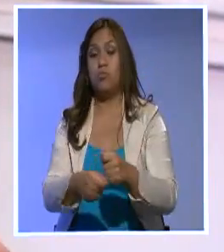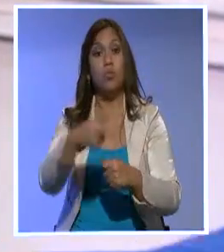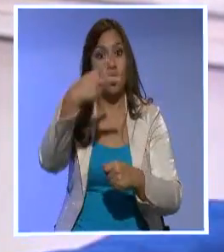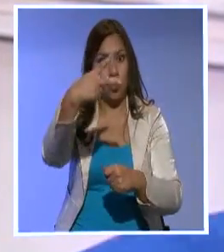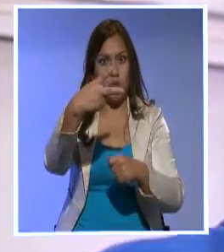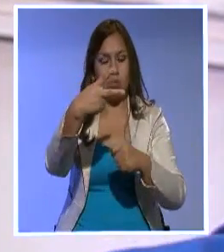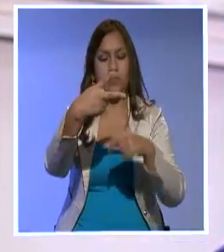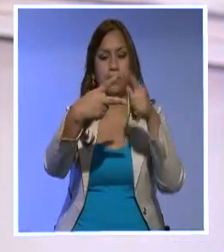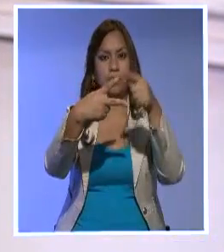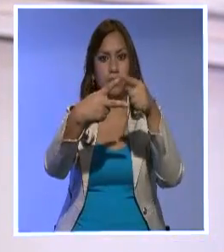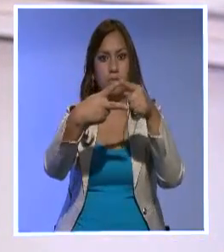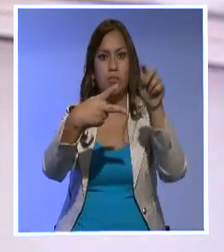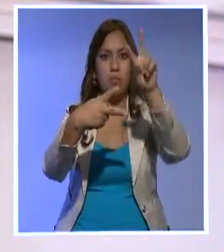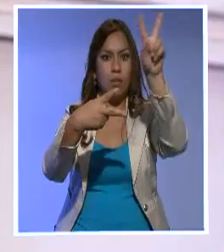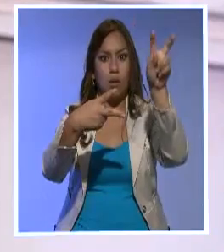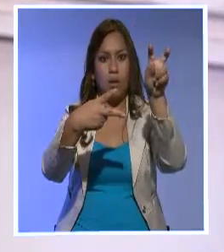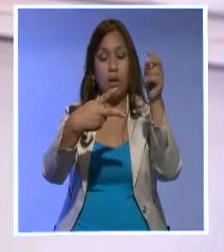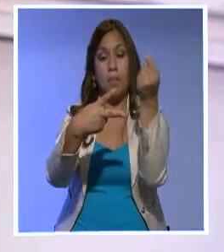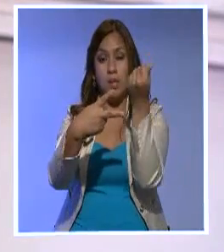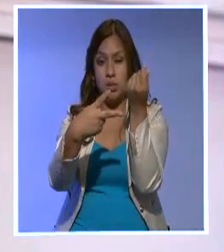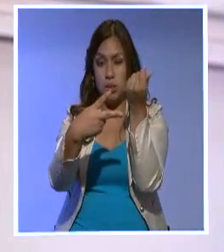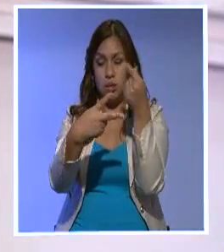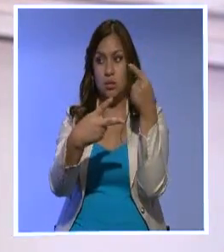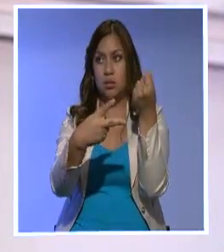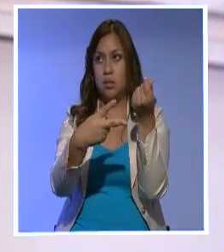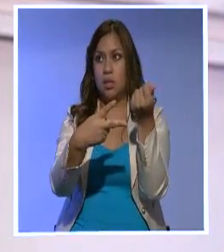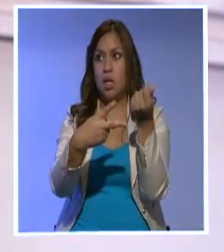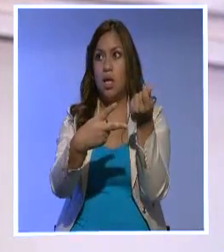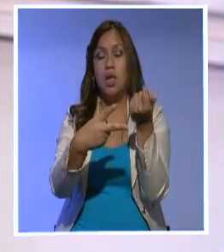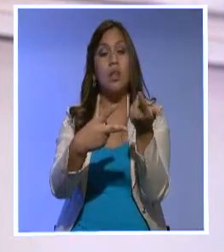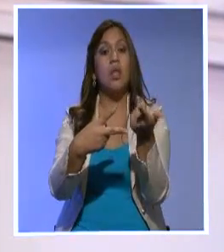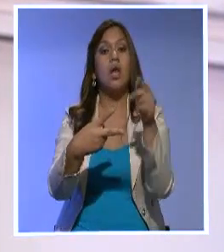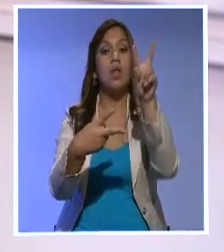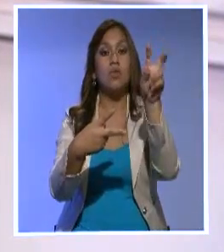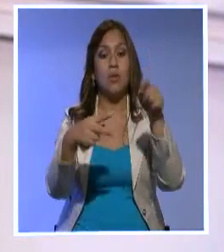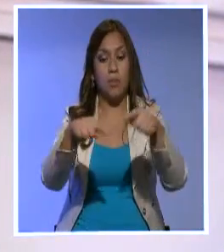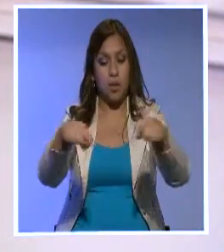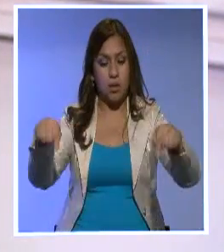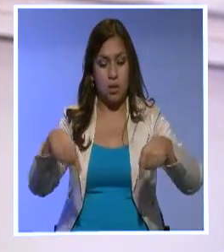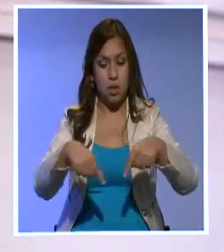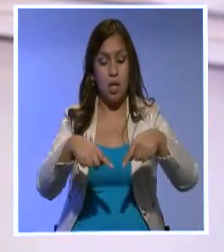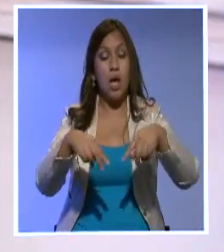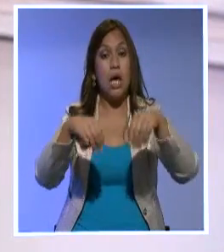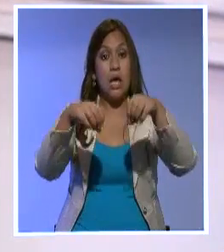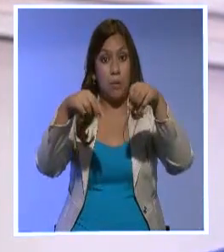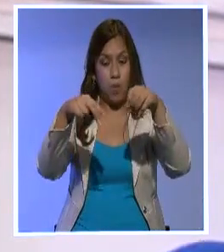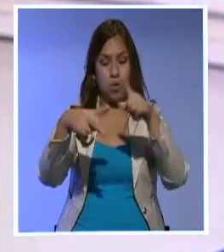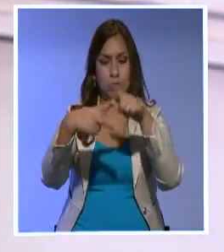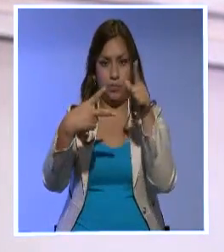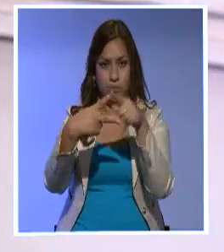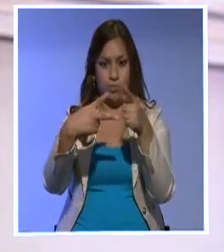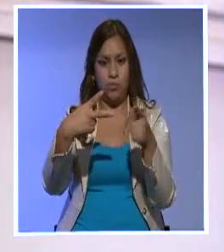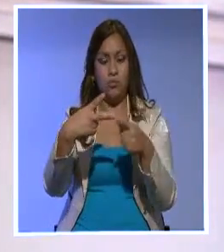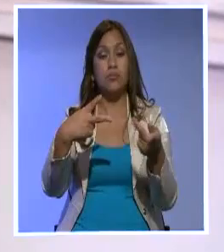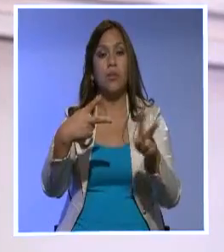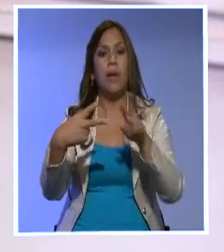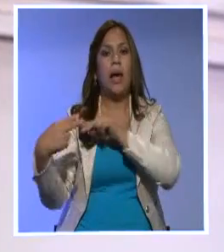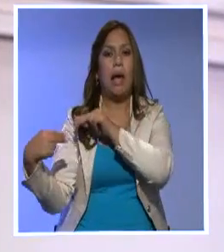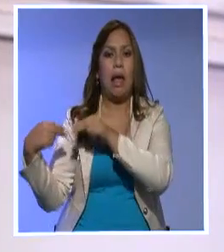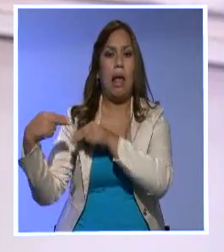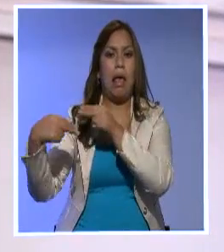determinaba el valor extraordinario que es el impuesto de plusvalía y el otro sobre el tema de las herencias